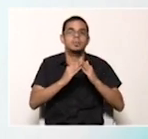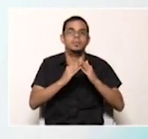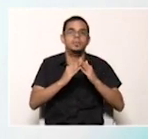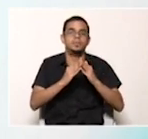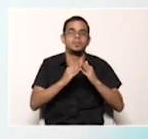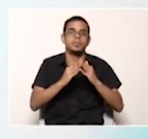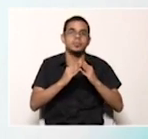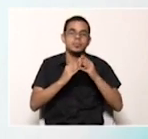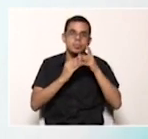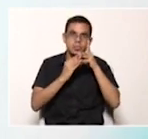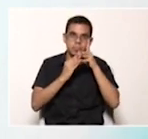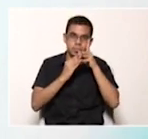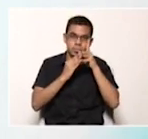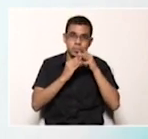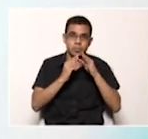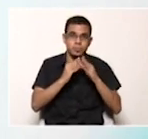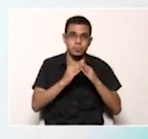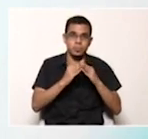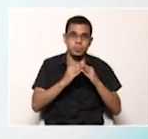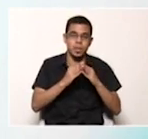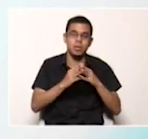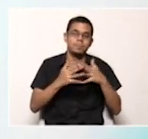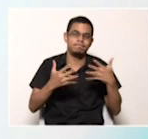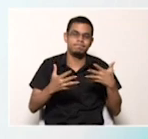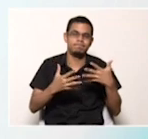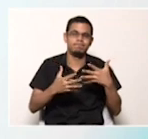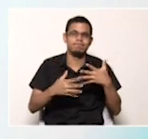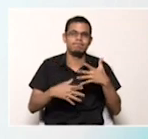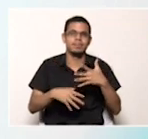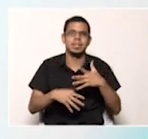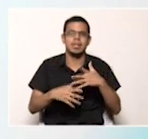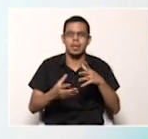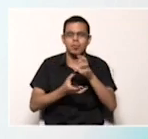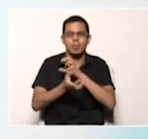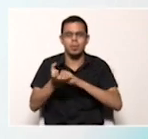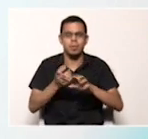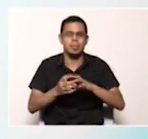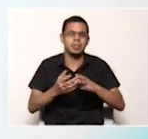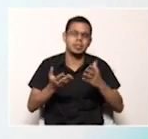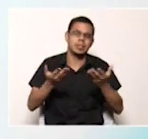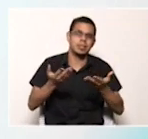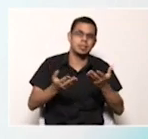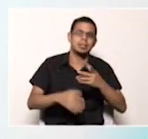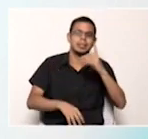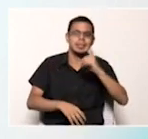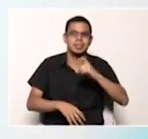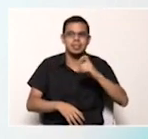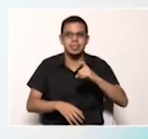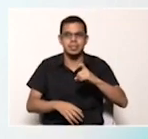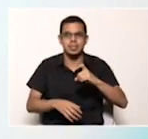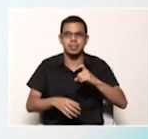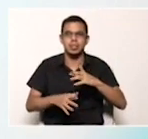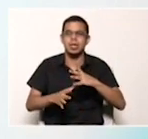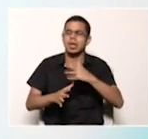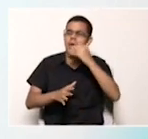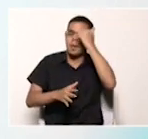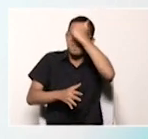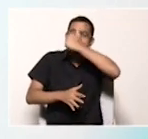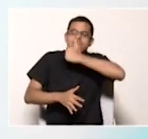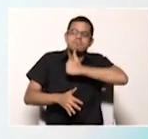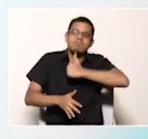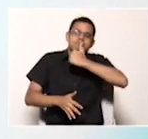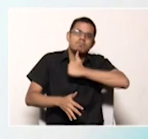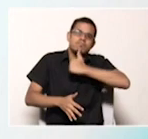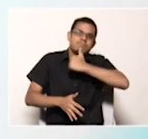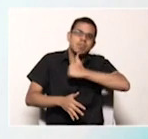en casa, en donde hay una circunstancia particular, requieren entonces de un poquito más de paciencia